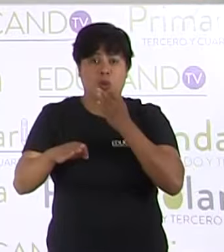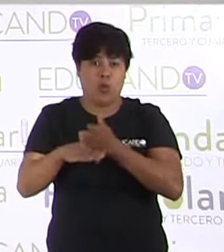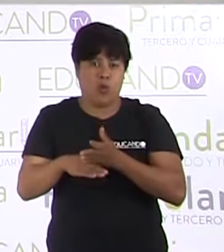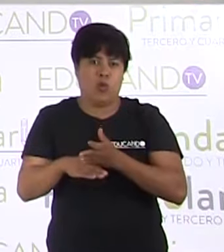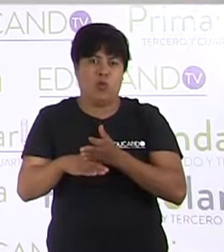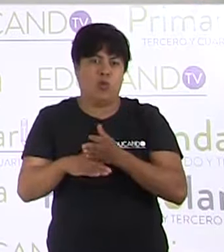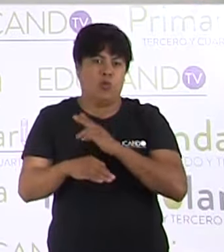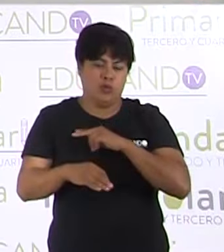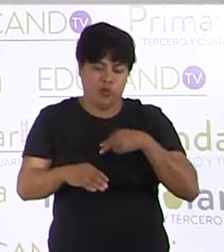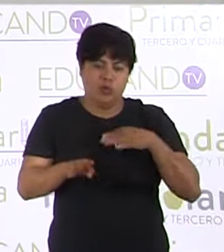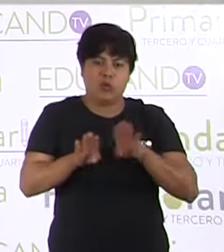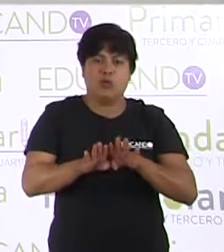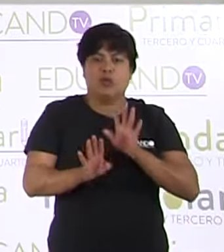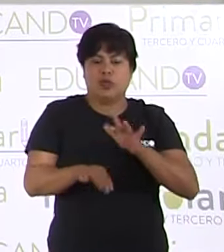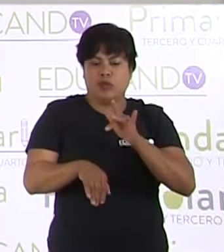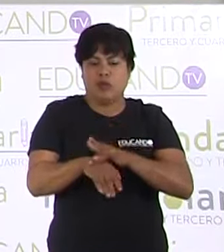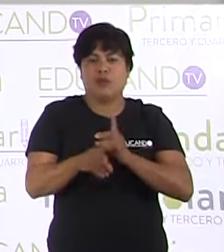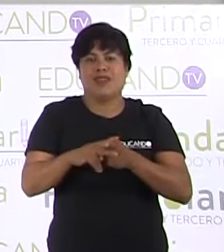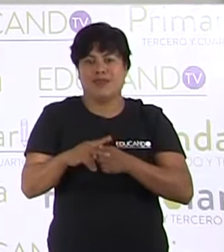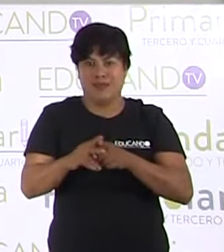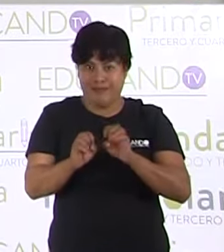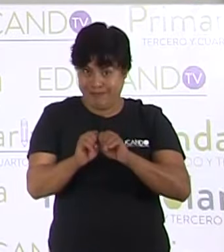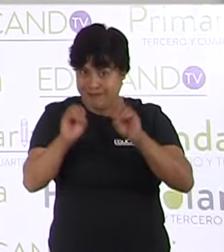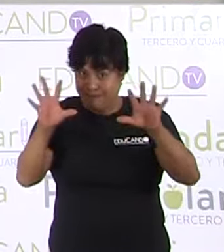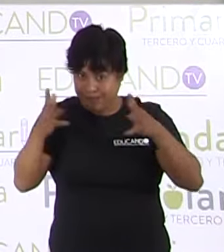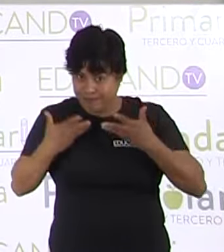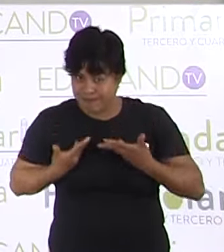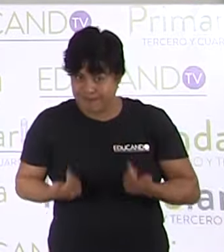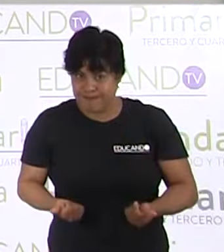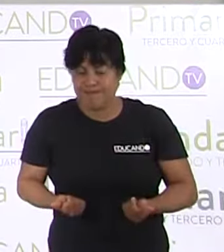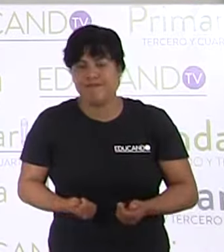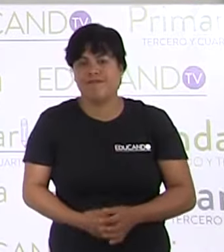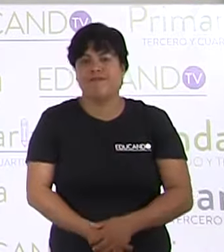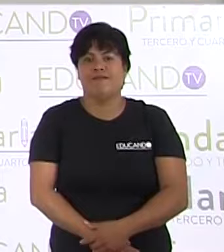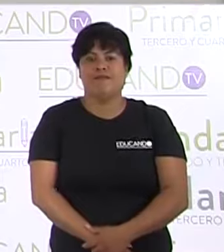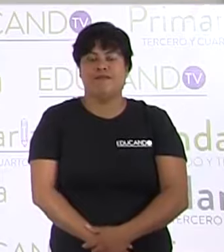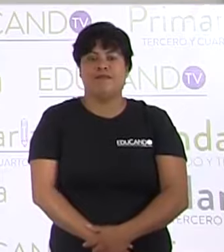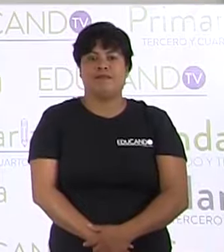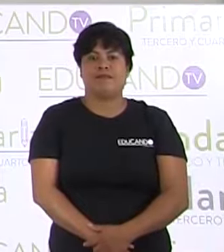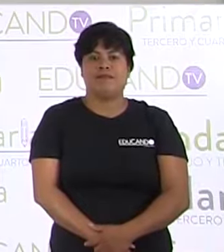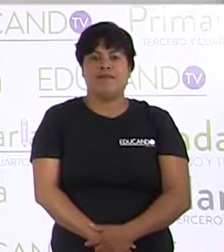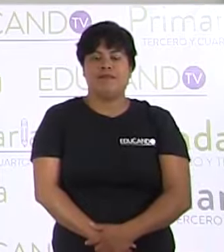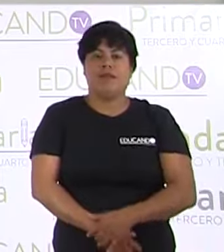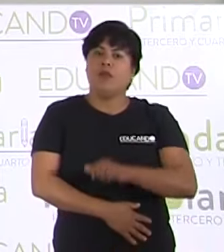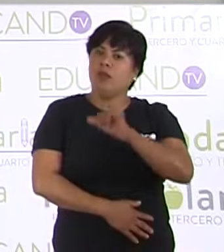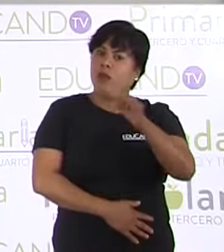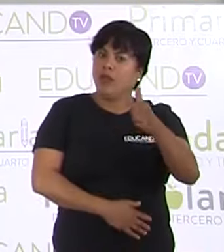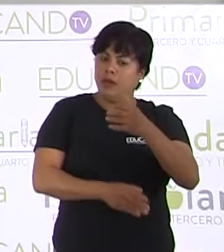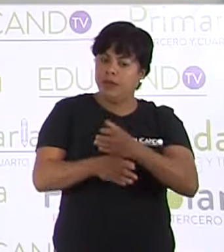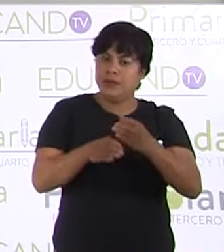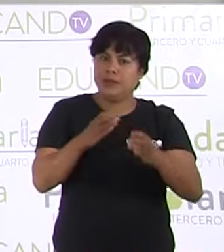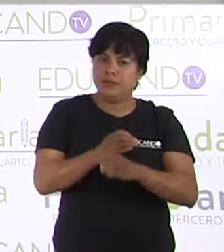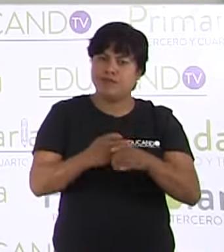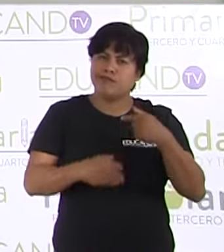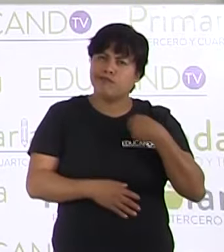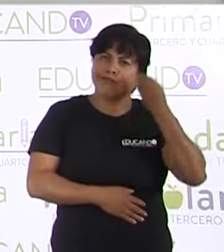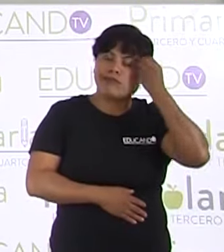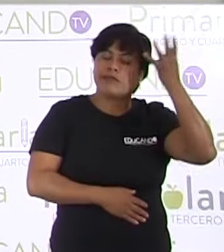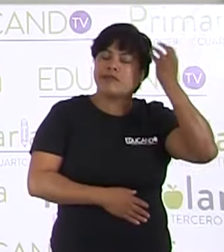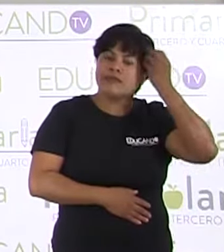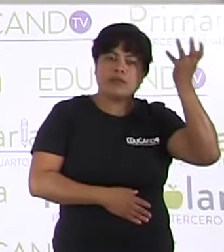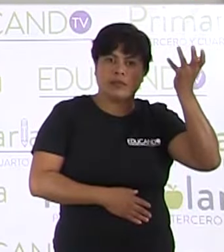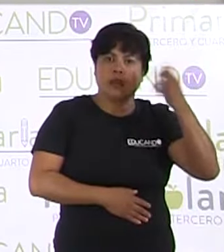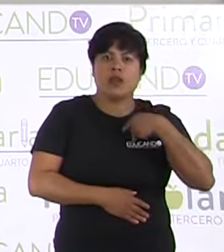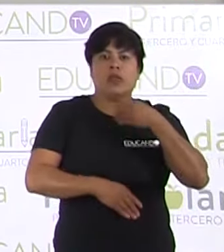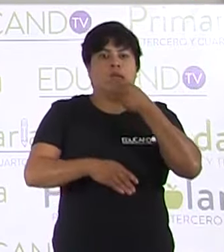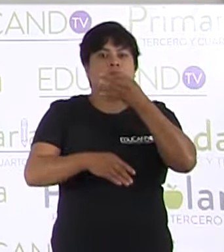conocemos de acuerdo les quedó claro sí Ah otra cosa se me estaba olvidando que